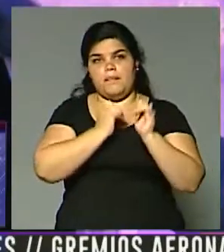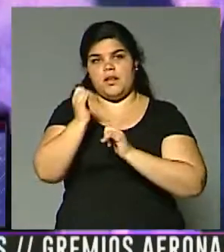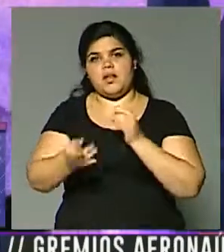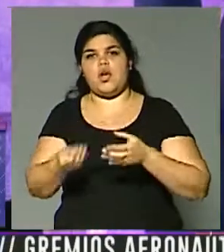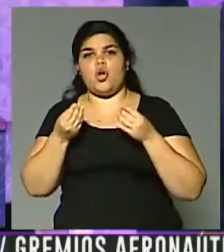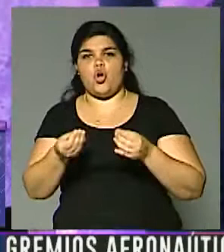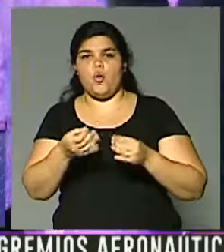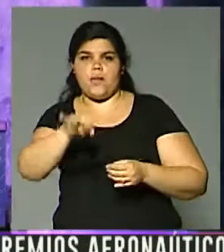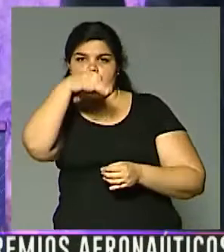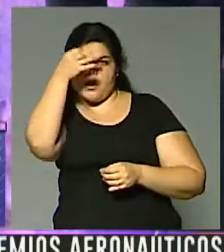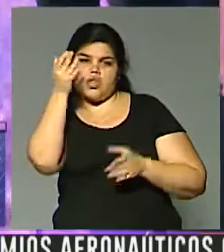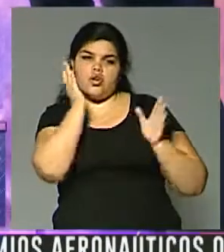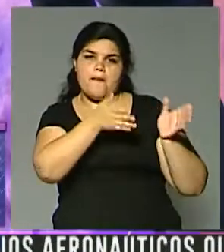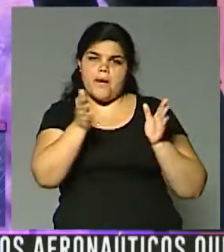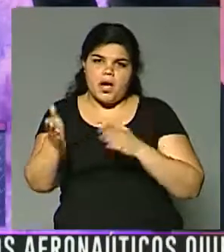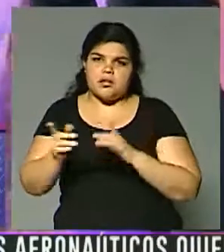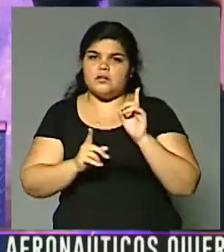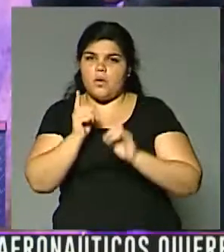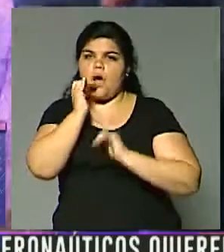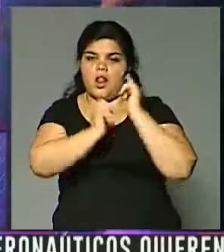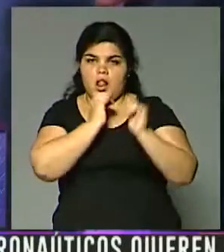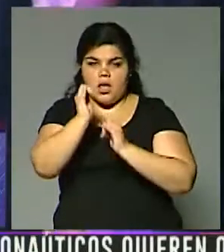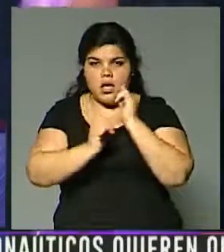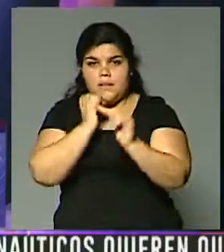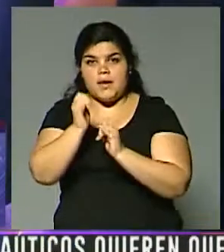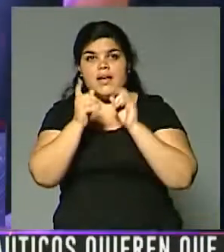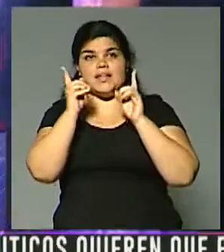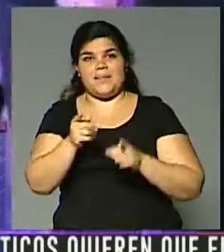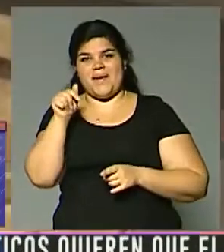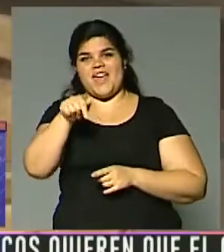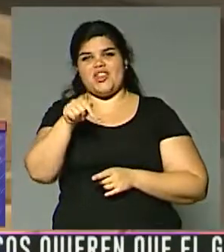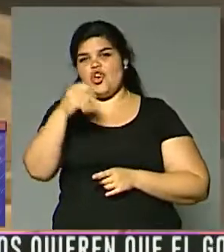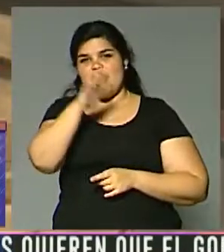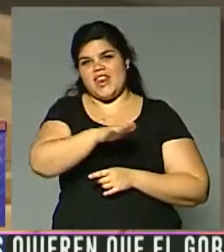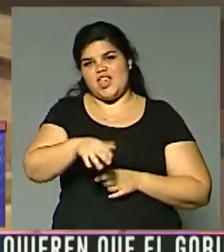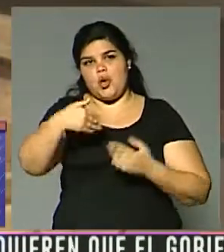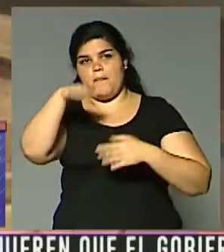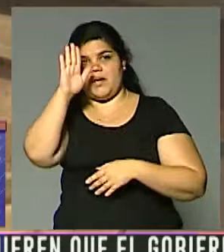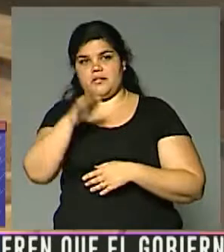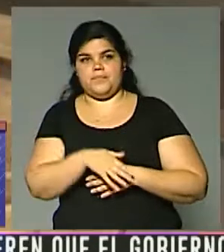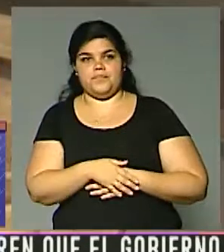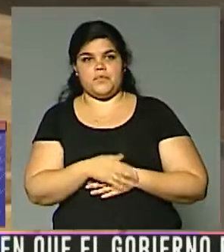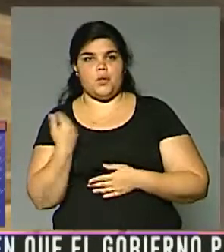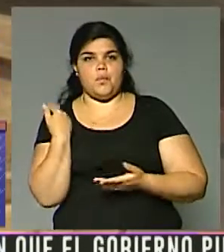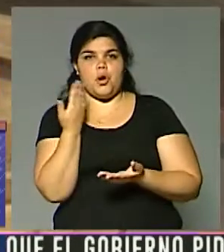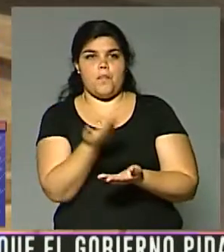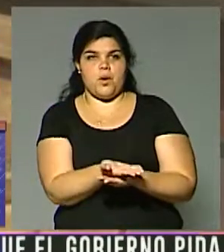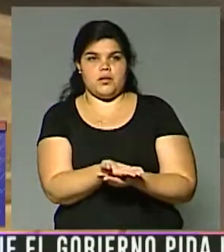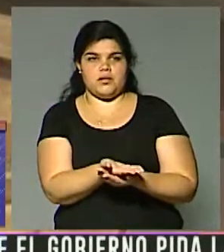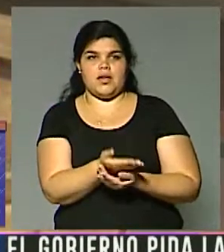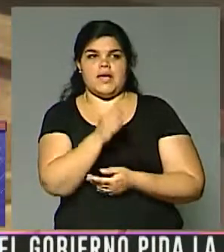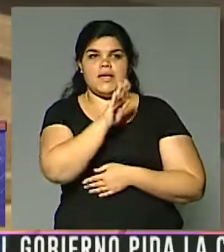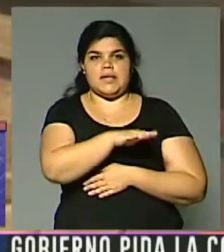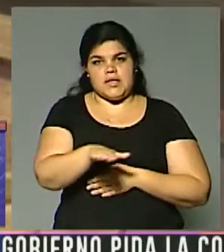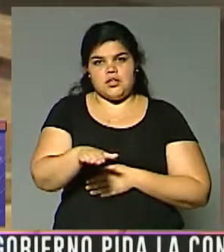del teatro y también está esta obra especialmente es para niños esta propuesta es para mayores y es para